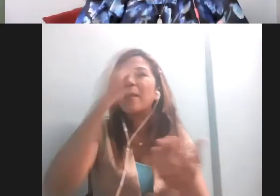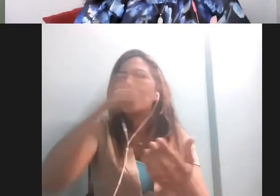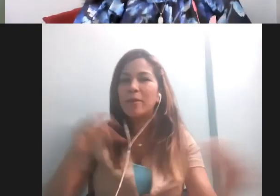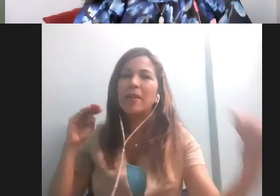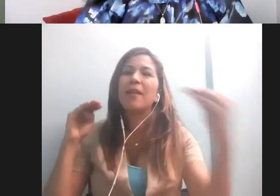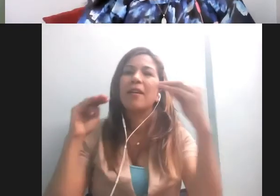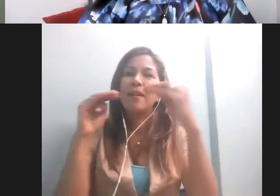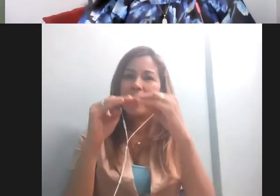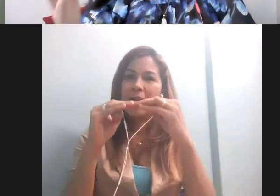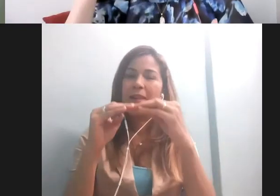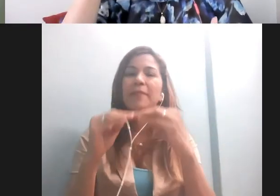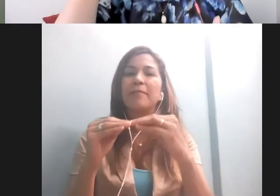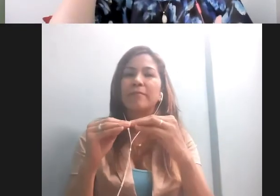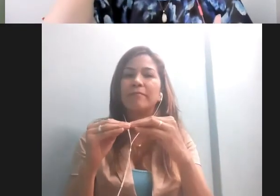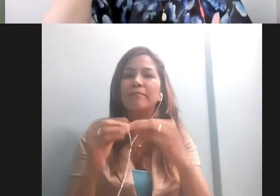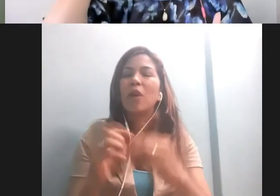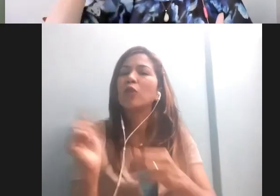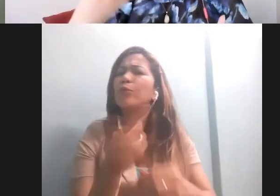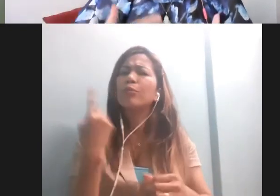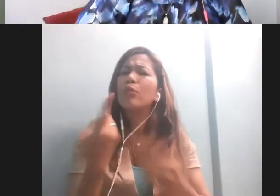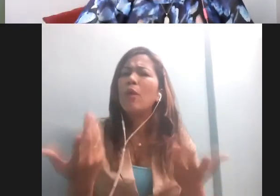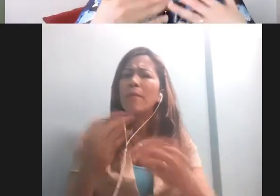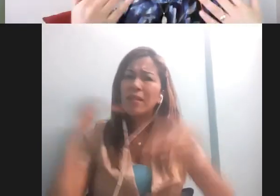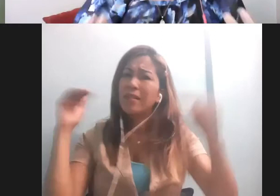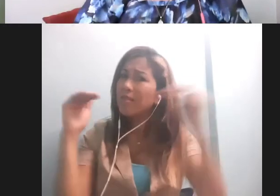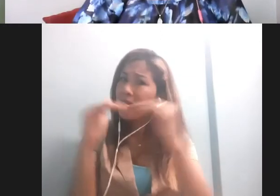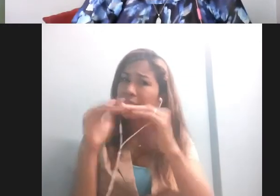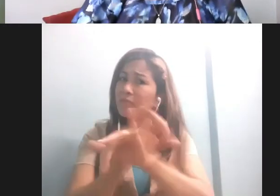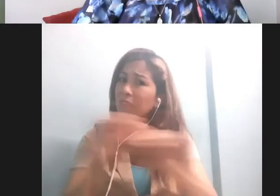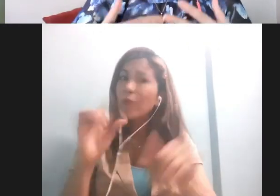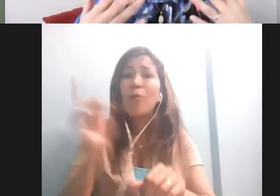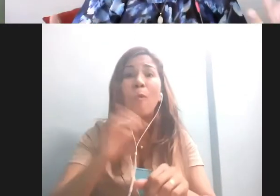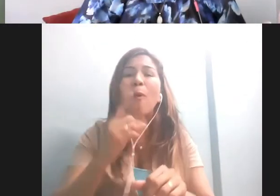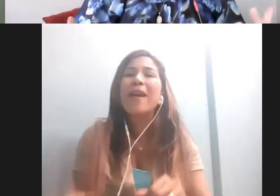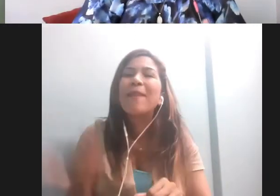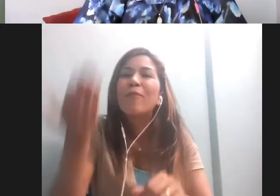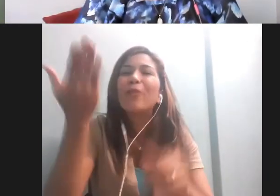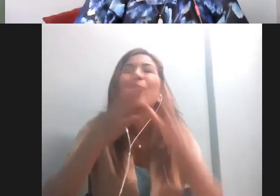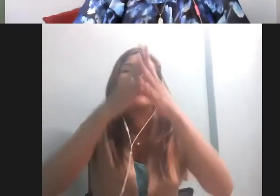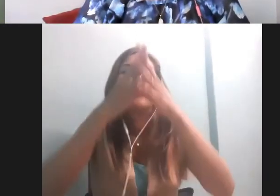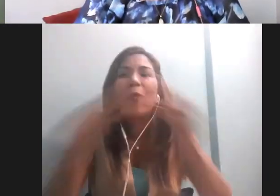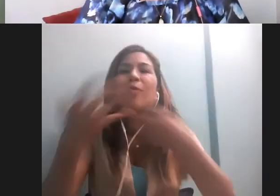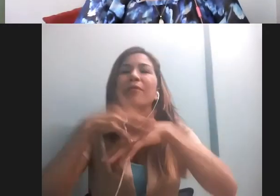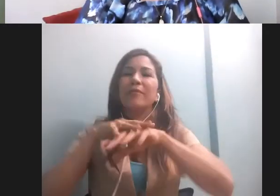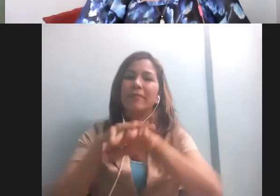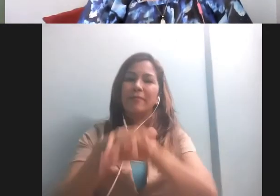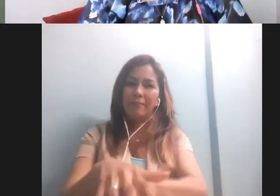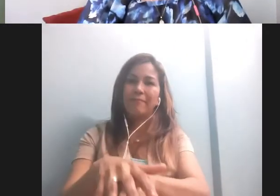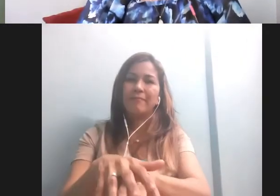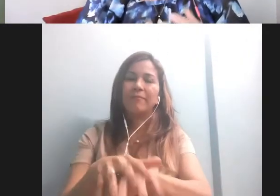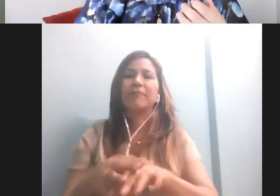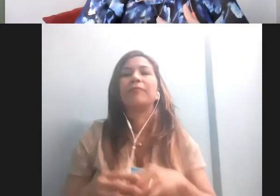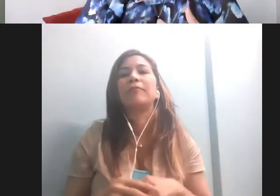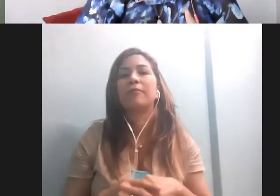no es solo la igualdad que muchos pregonan, es equiparar las oportunidades para que todos podamos tener esas informaciones.